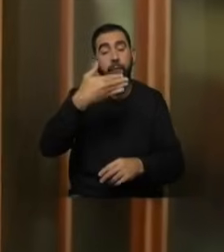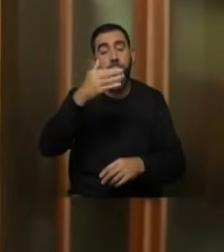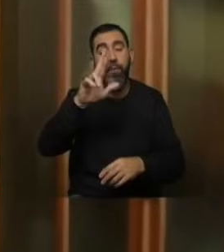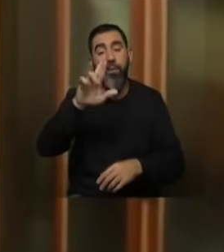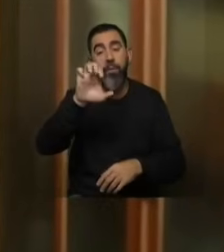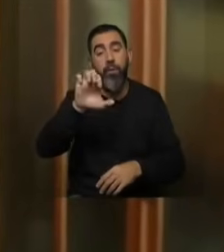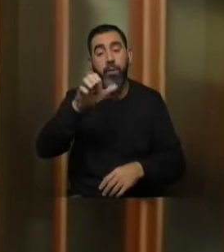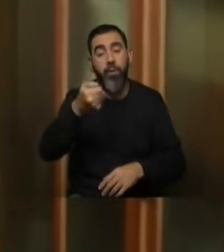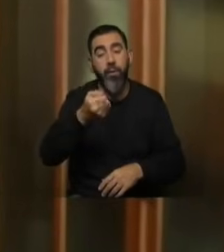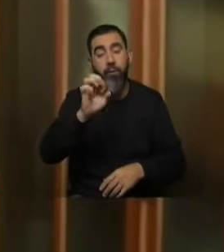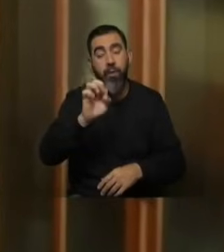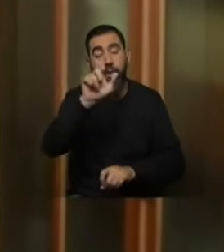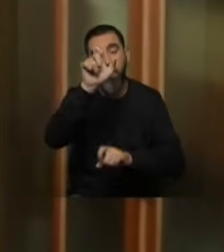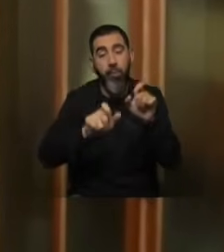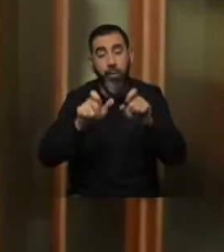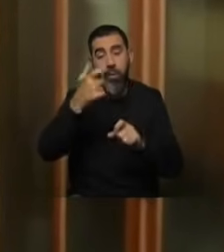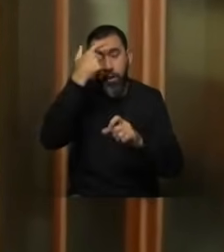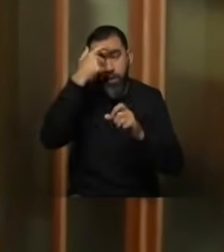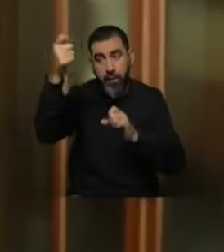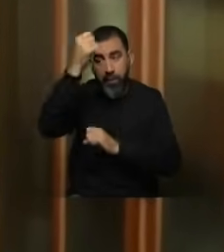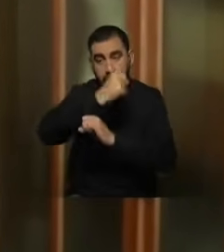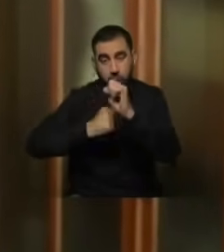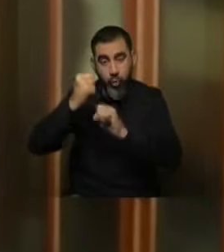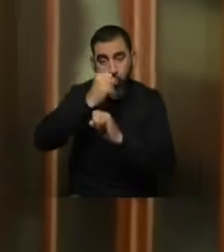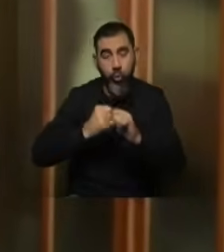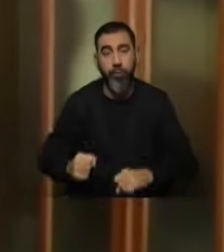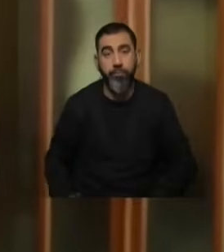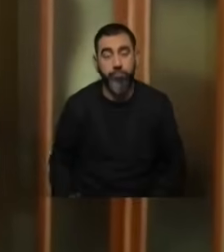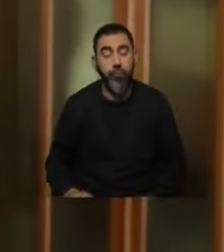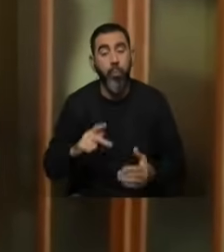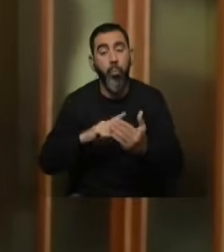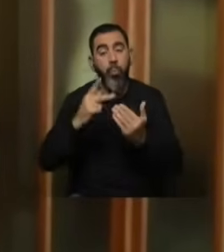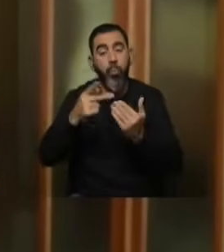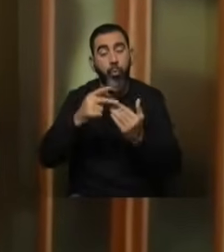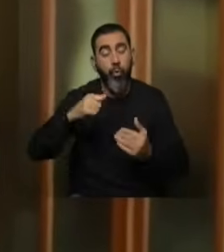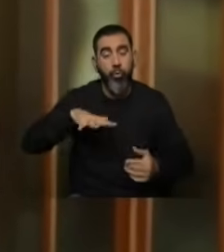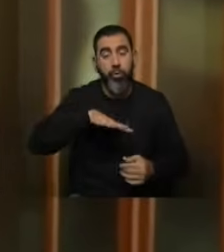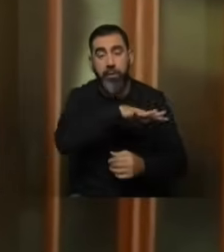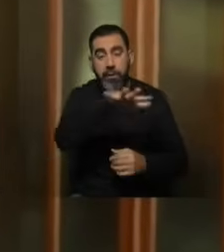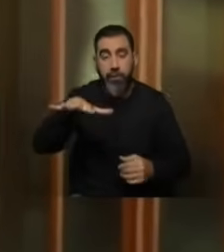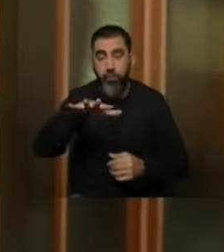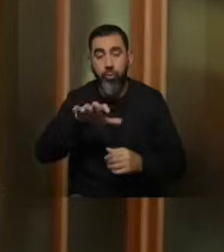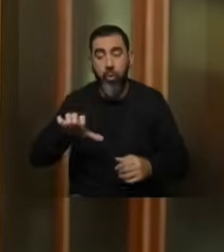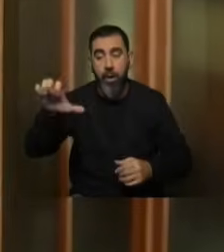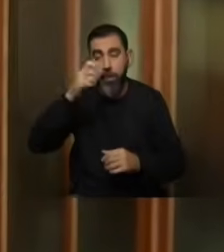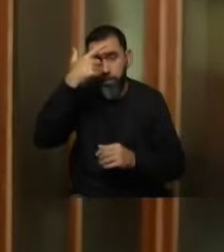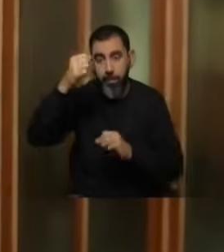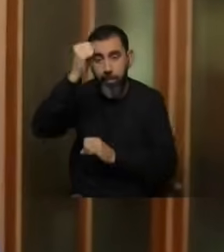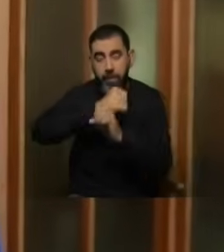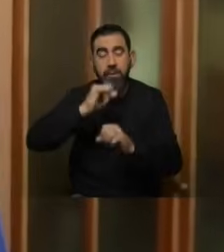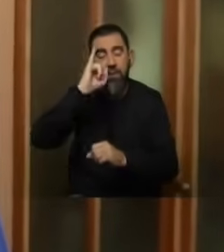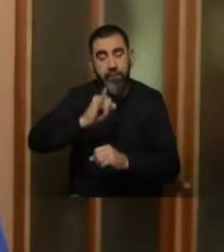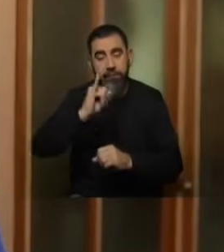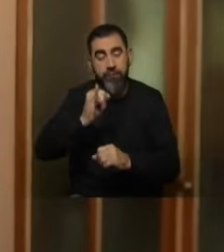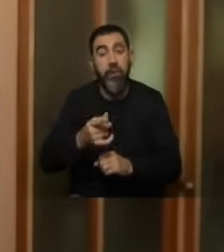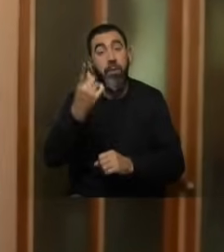de personas del área tecnológica que trabajan en proyectos sociales empresas del área tecnológica exactamente